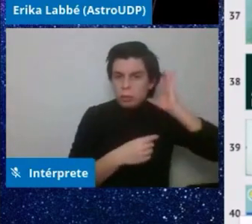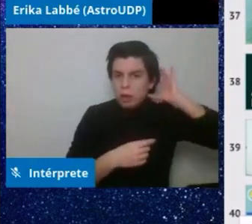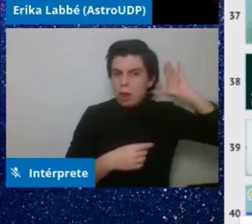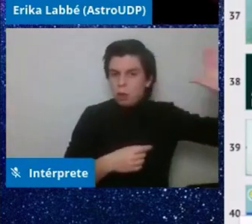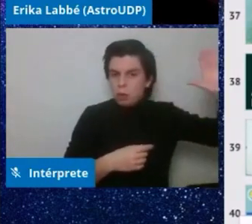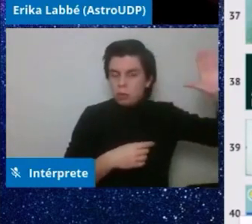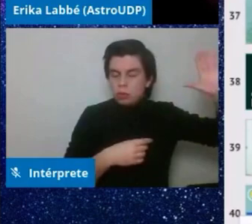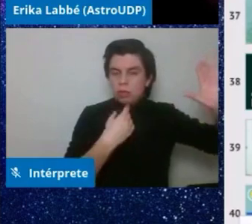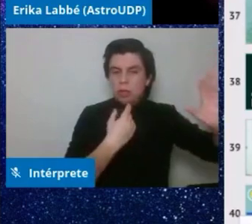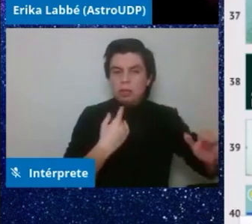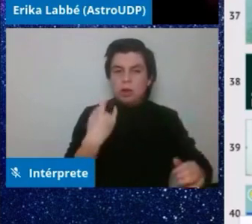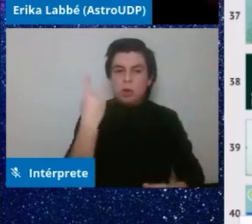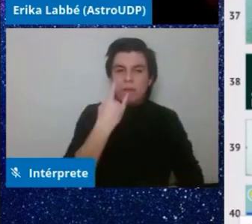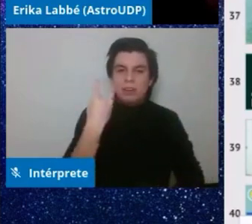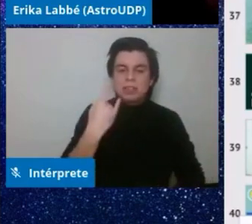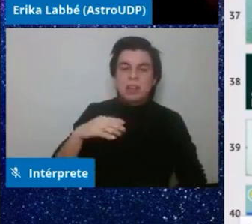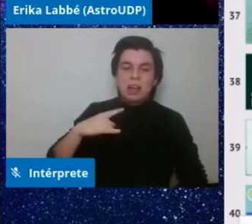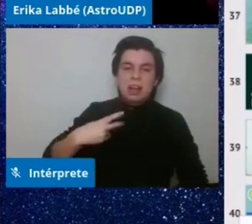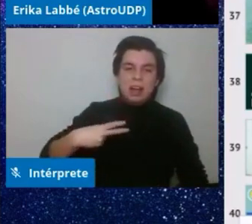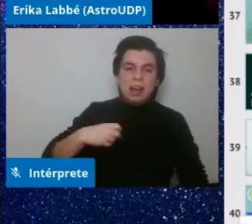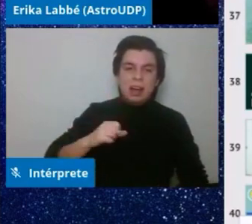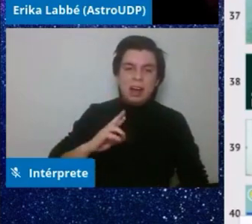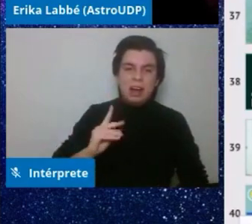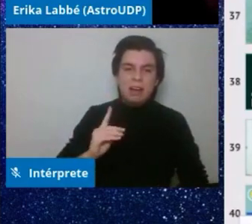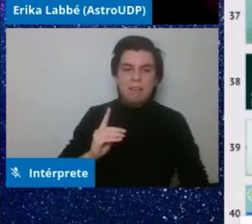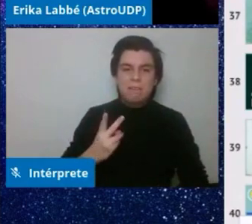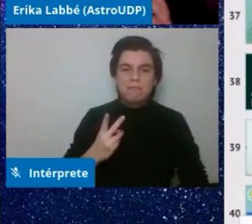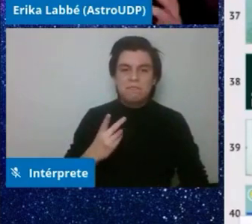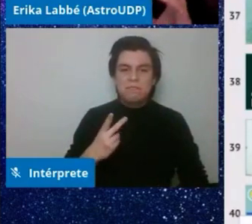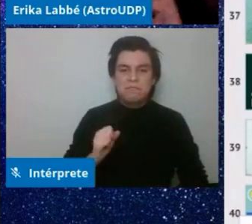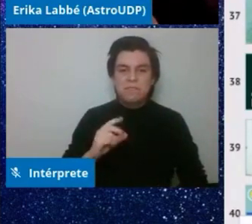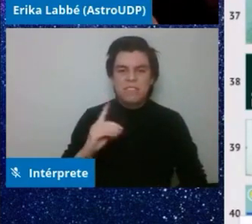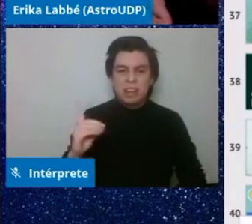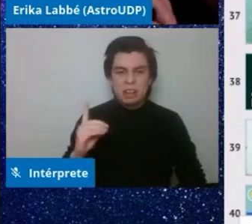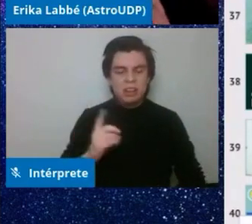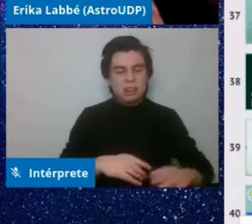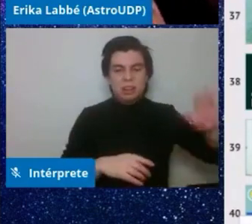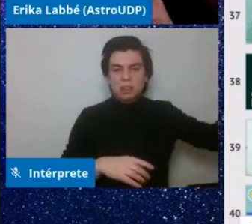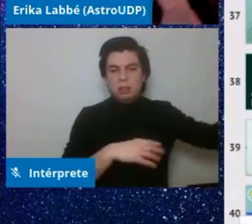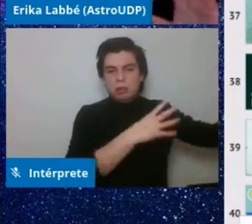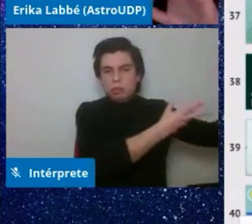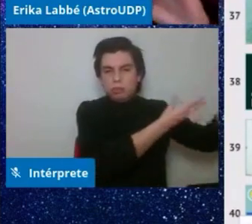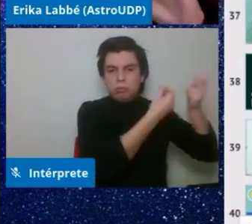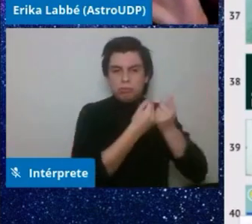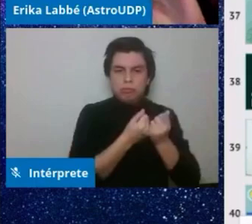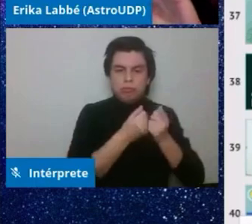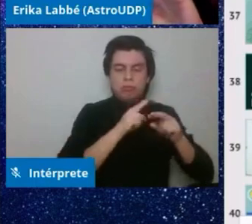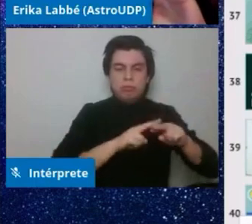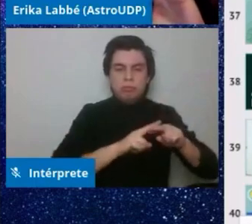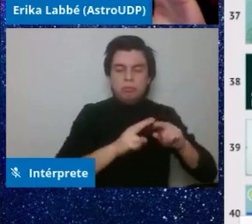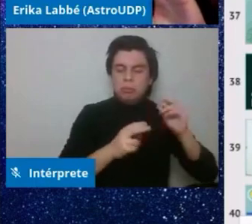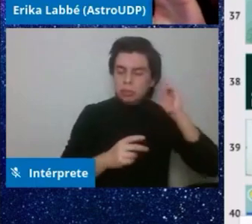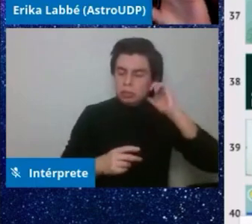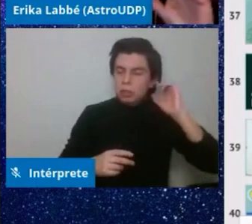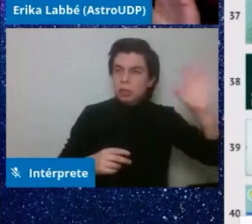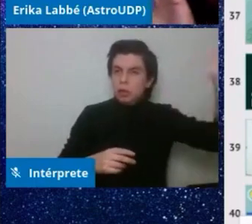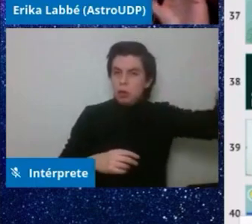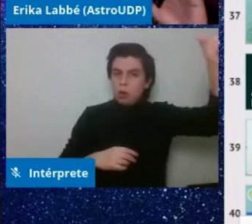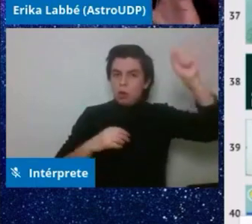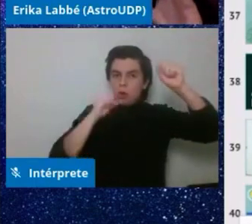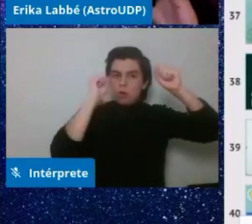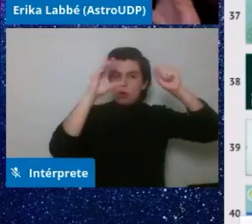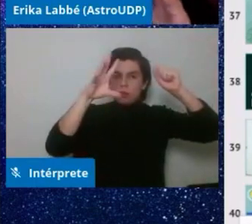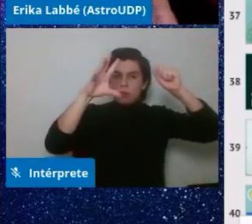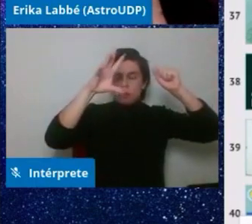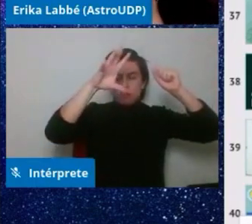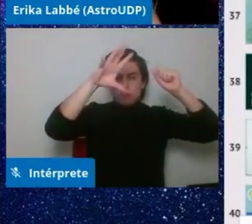el que hubo en Ah, perfecto. 2017, que fue tan famoso. Entonces, la idea original era simplemente tener un sensor de luz, un Arduino,